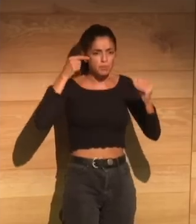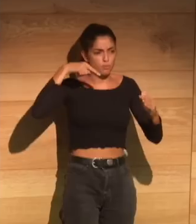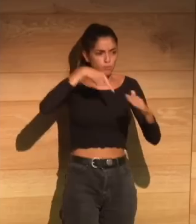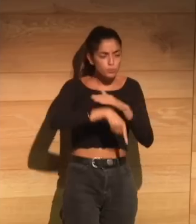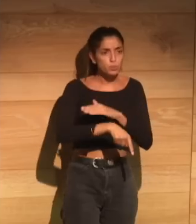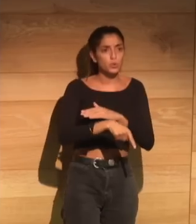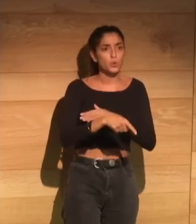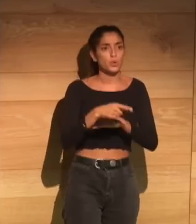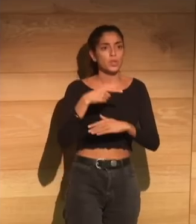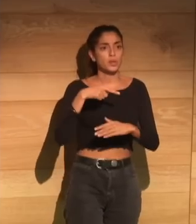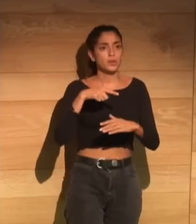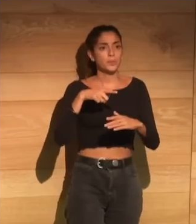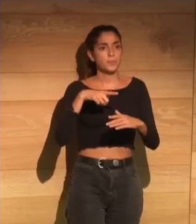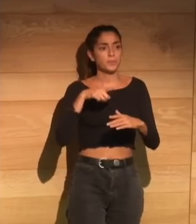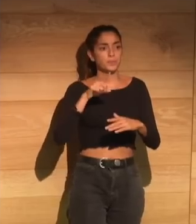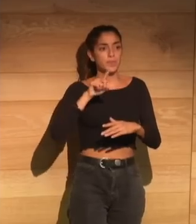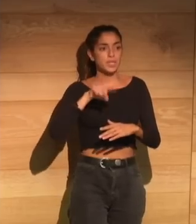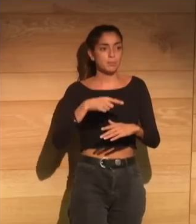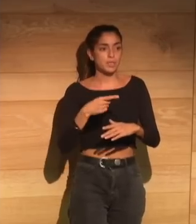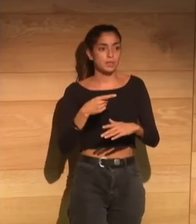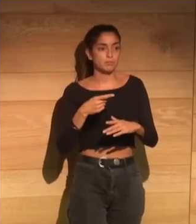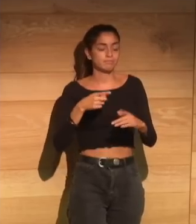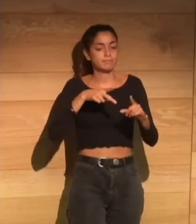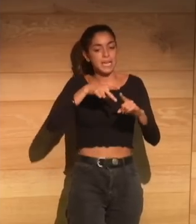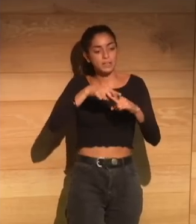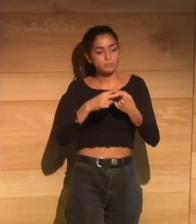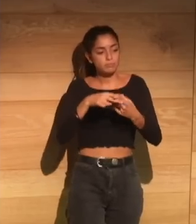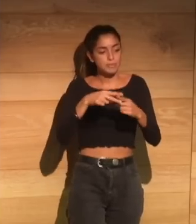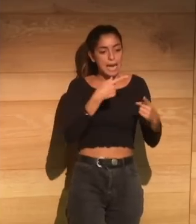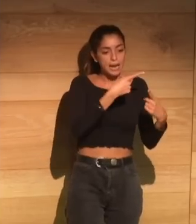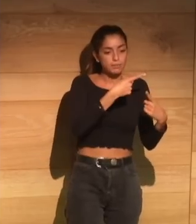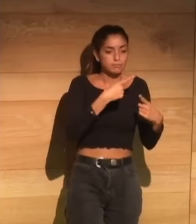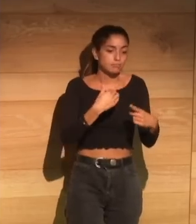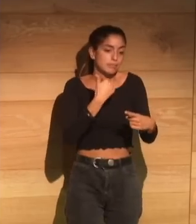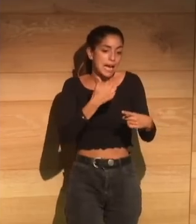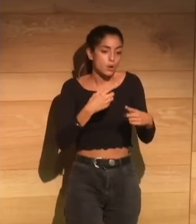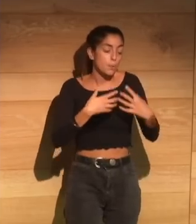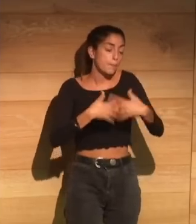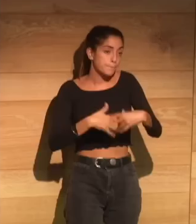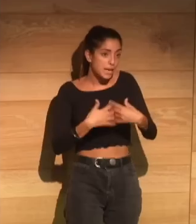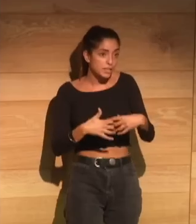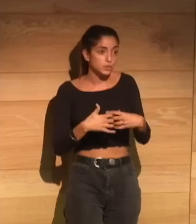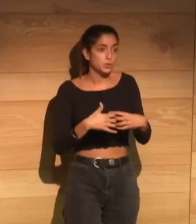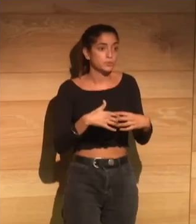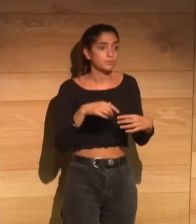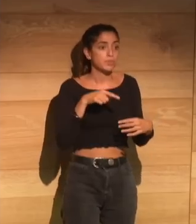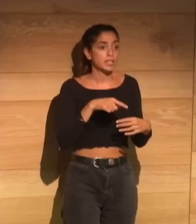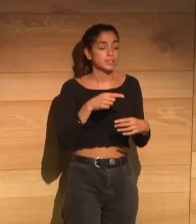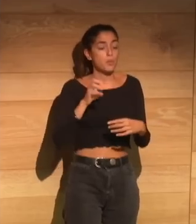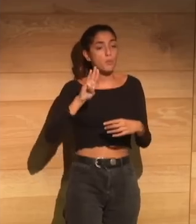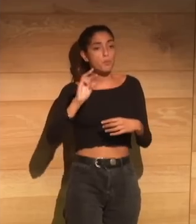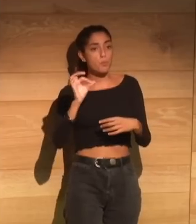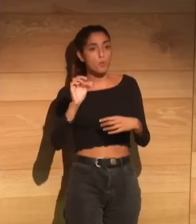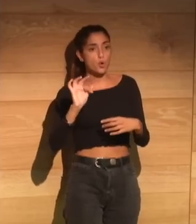profunda, crea un nuevo, no diré un aparato, pero en realidad sí que es un aparato tecnológico interpuesto, que es el porticón,